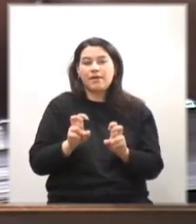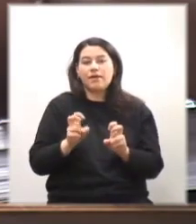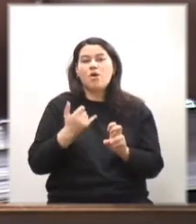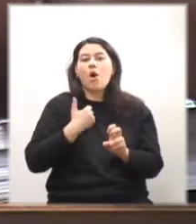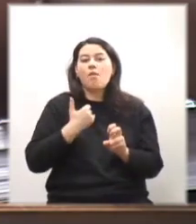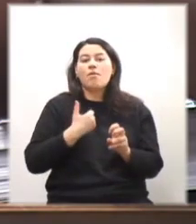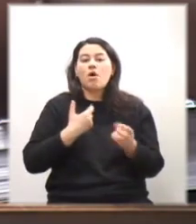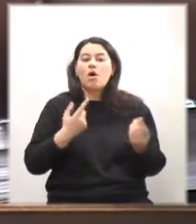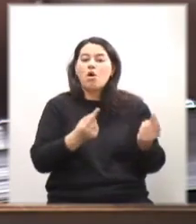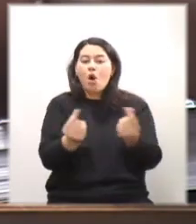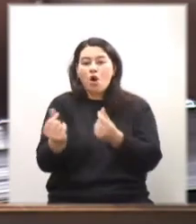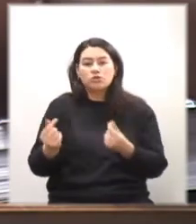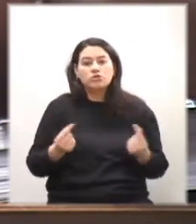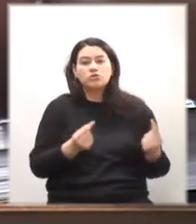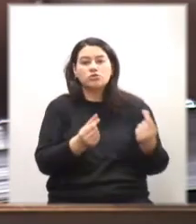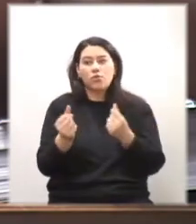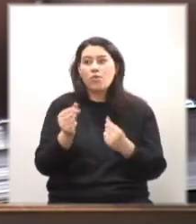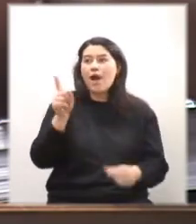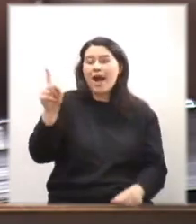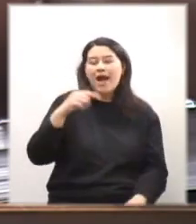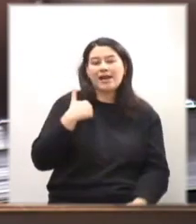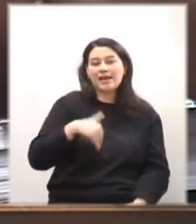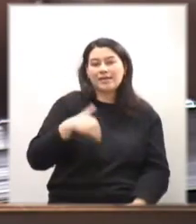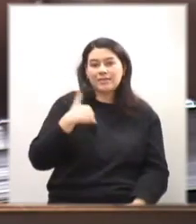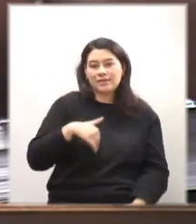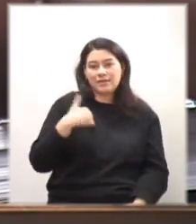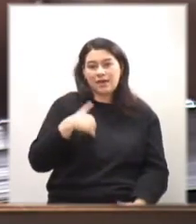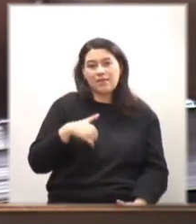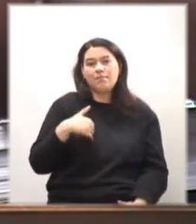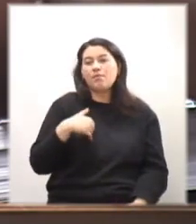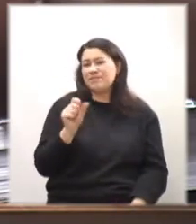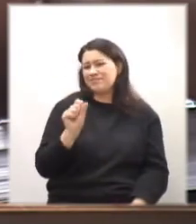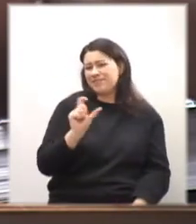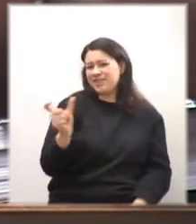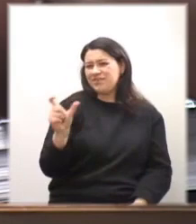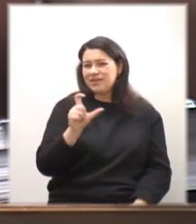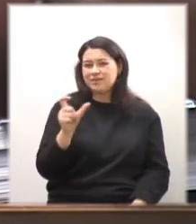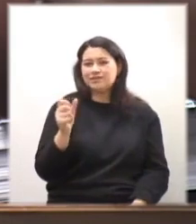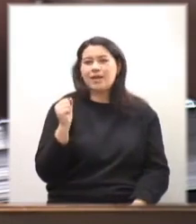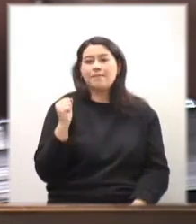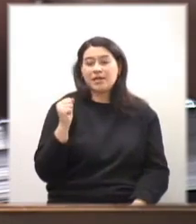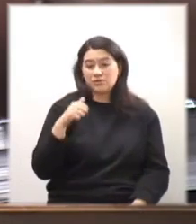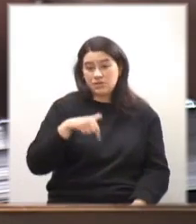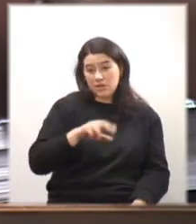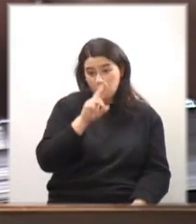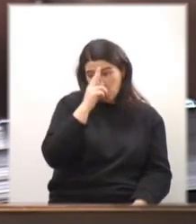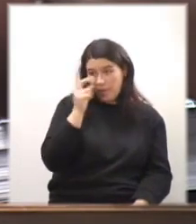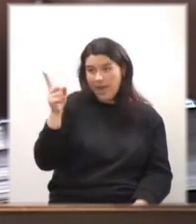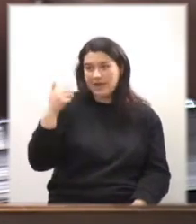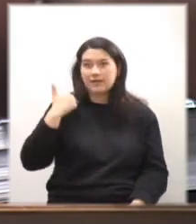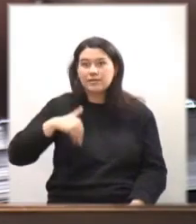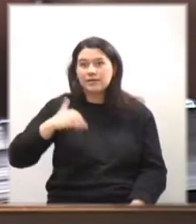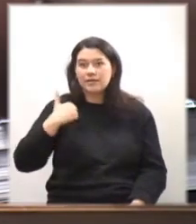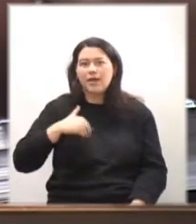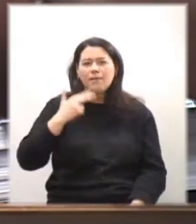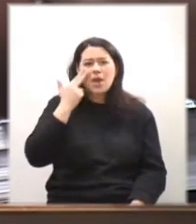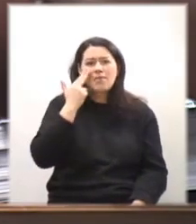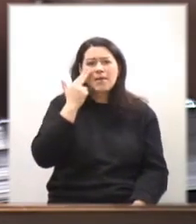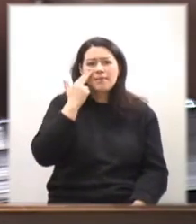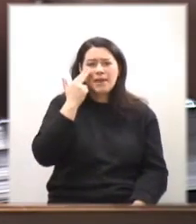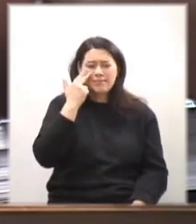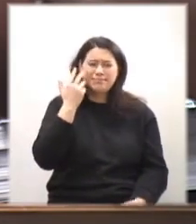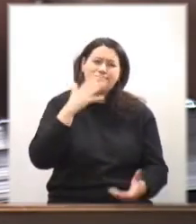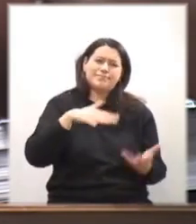del consumo hacia Argentina por las enormes diferencias de precios que hay con el país. Los problemas han alcanzado a